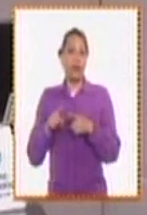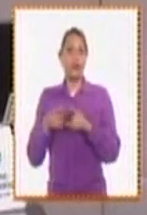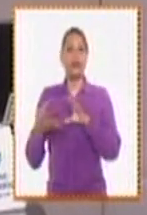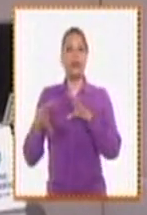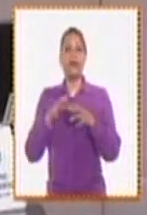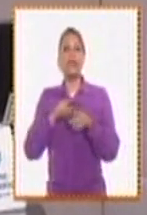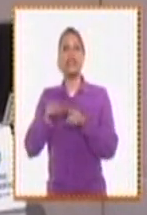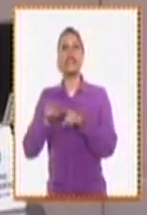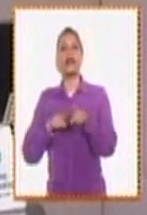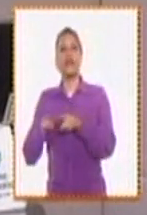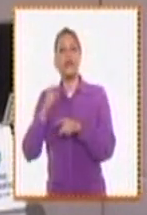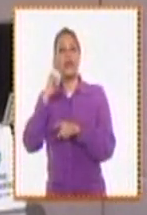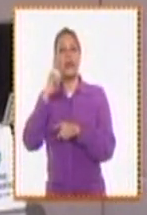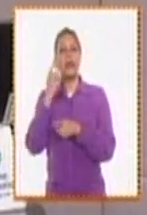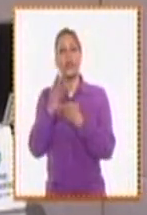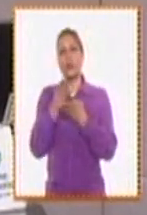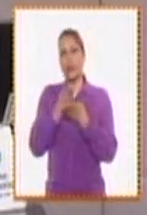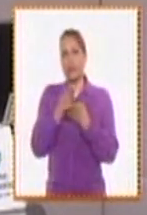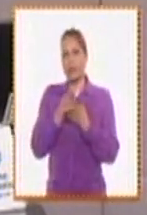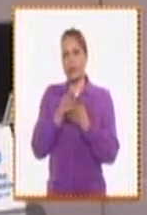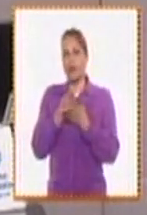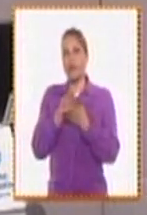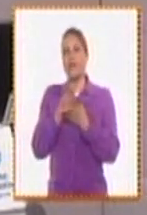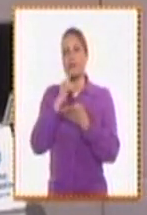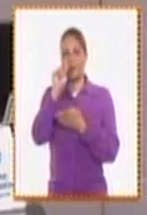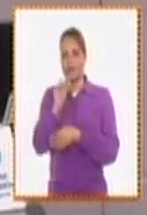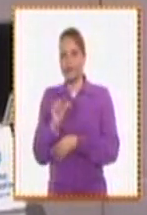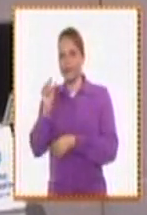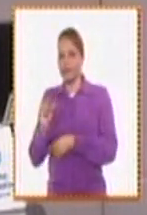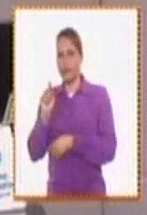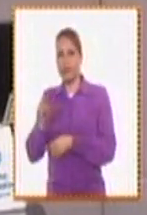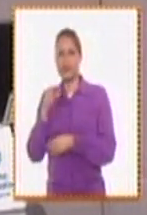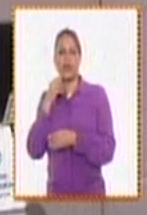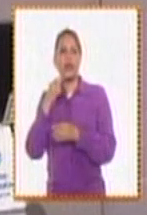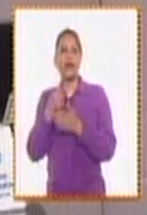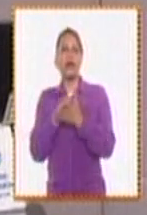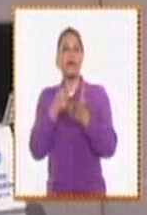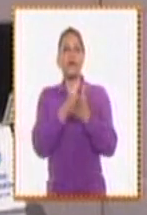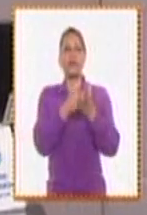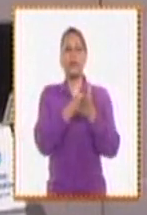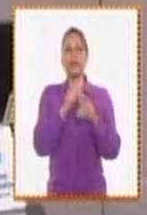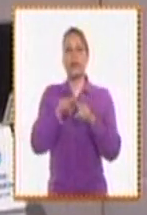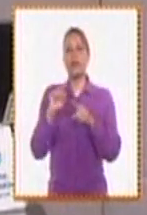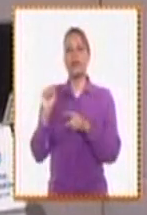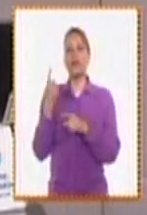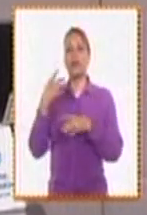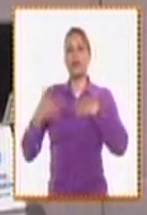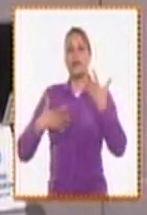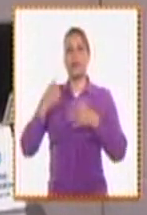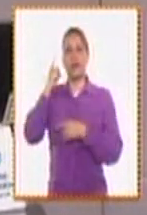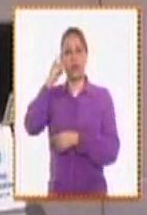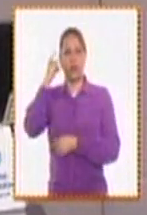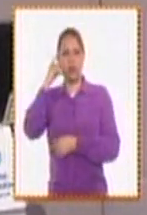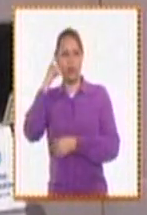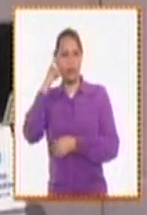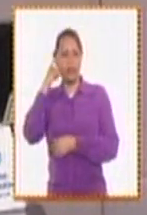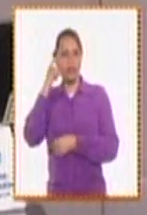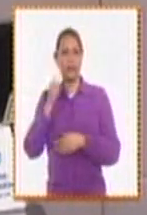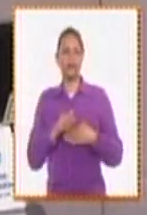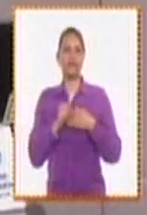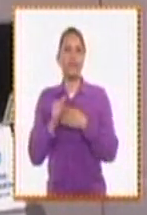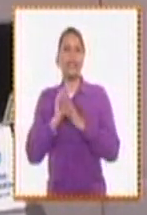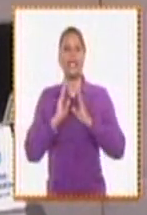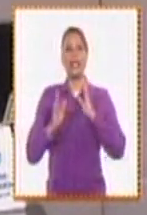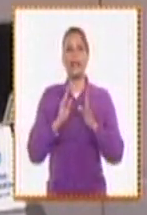educativas diferenciadas, personológicas, donde se potencia no solo las actividades dirigidas al conocimiento, dirigidas a la